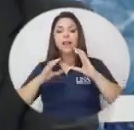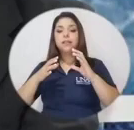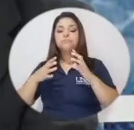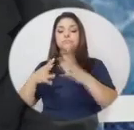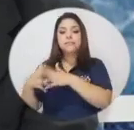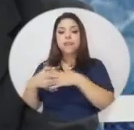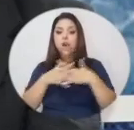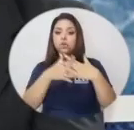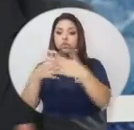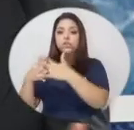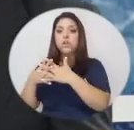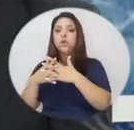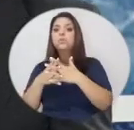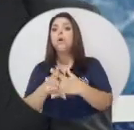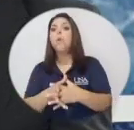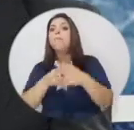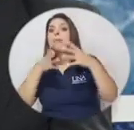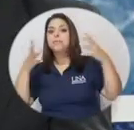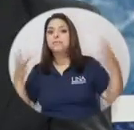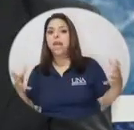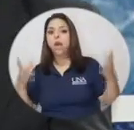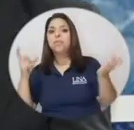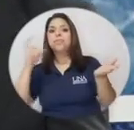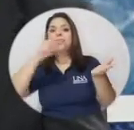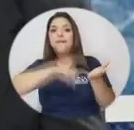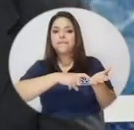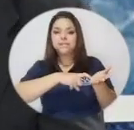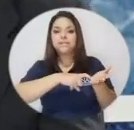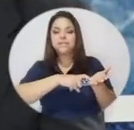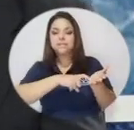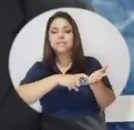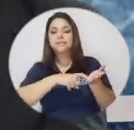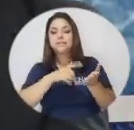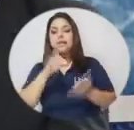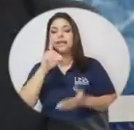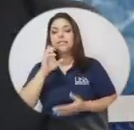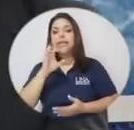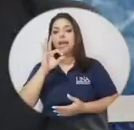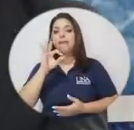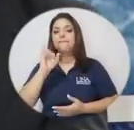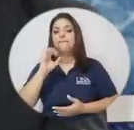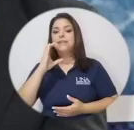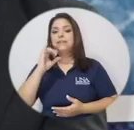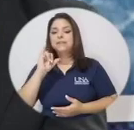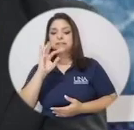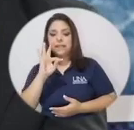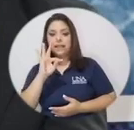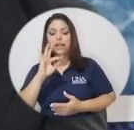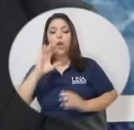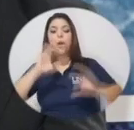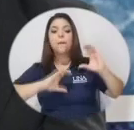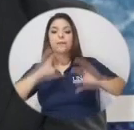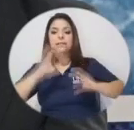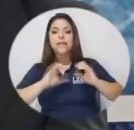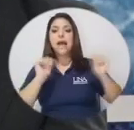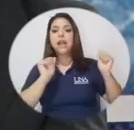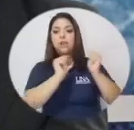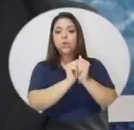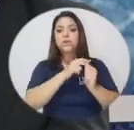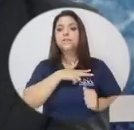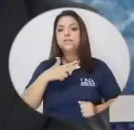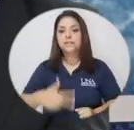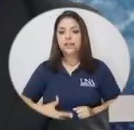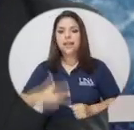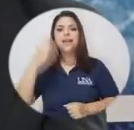aumentado el déficit comercial con China. Sabían que esas medidas iban a aumentar el déficit, pero estaban